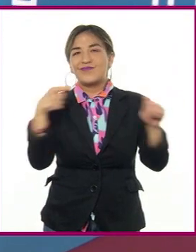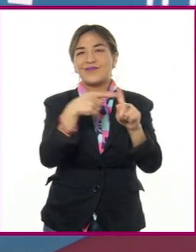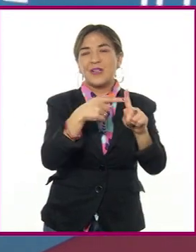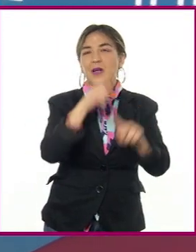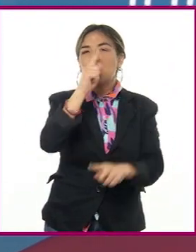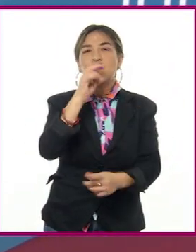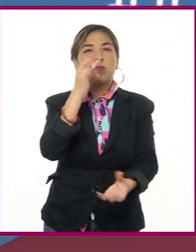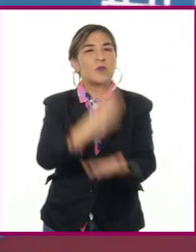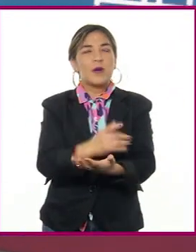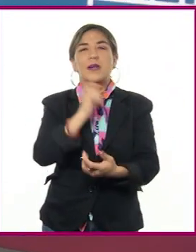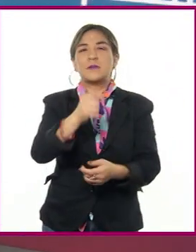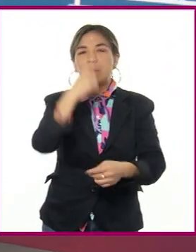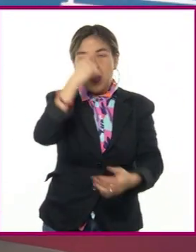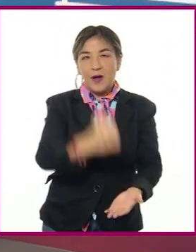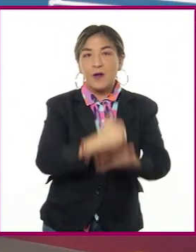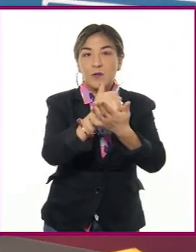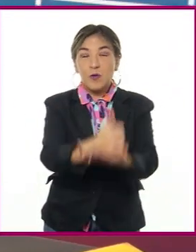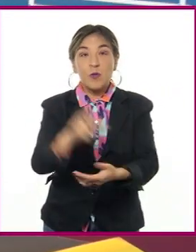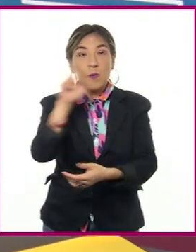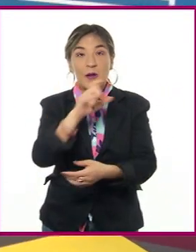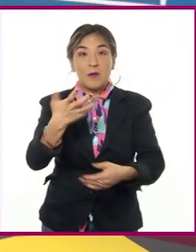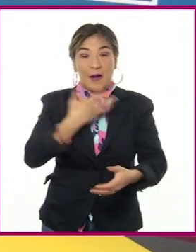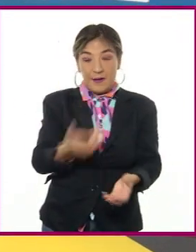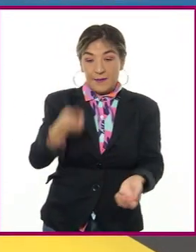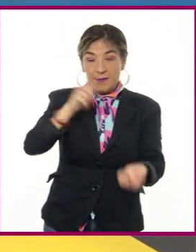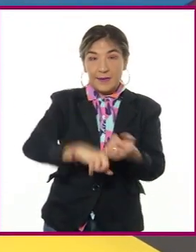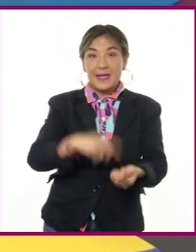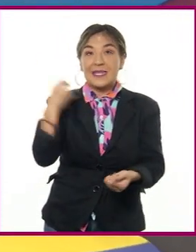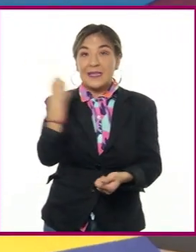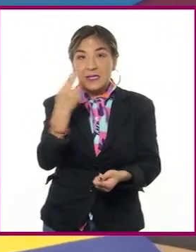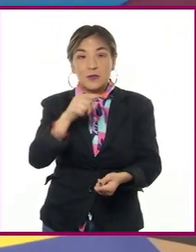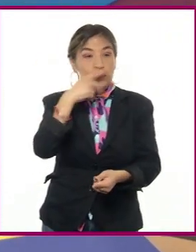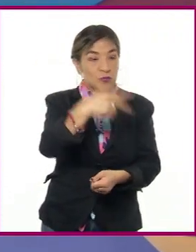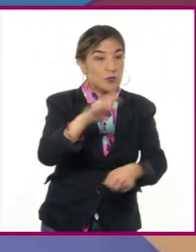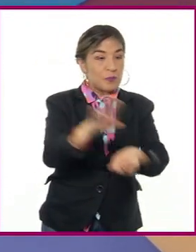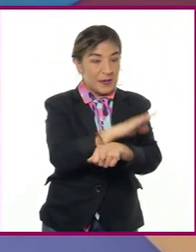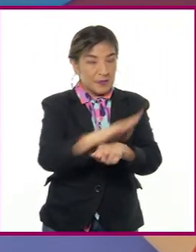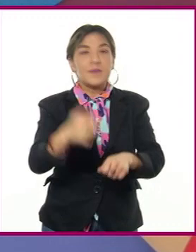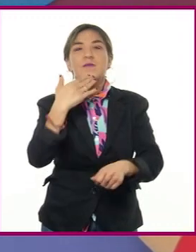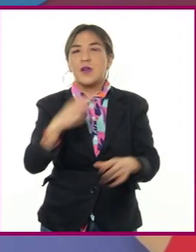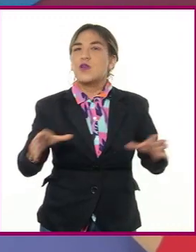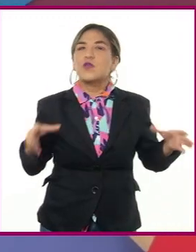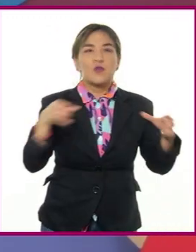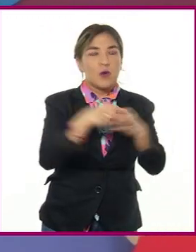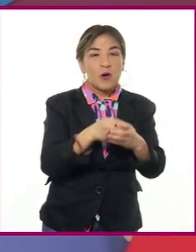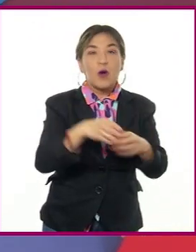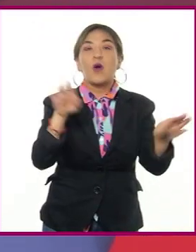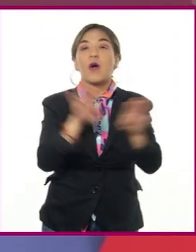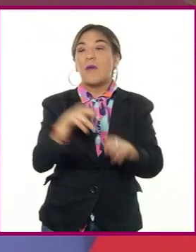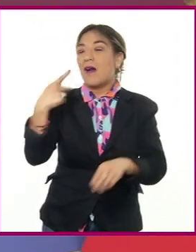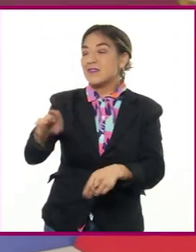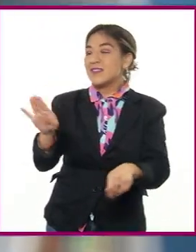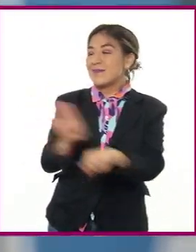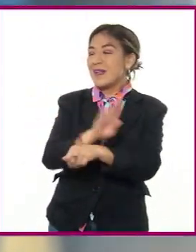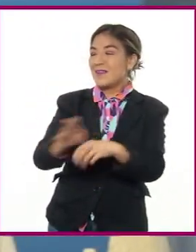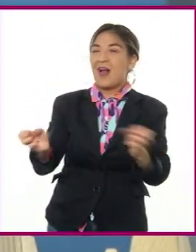adquiere legitimidad cuando busca satisfacer el bienestar colectivo y no cuando se persigan beneficios